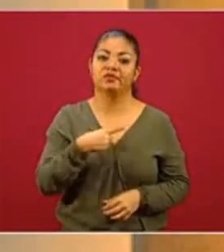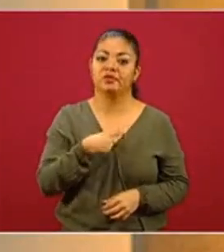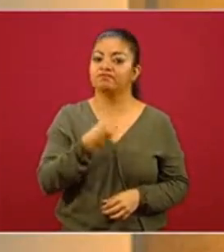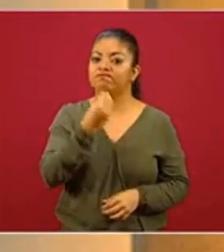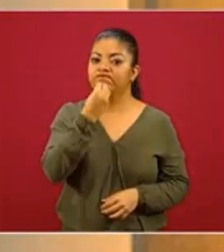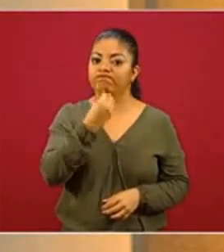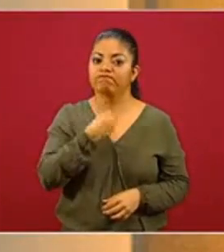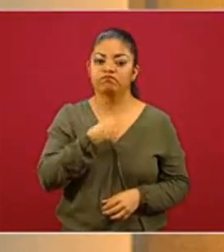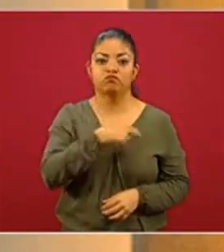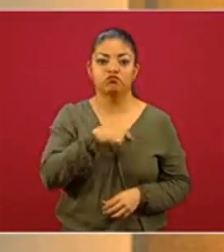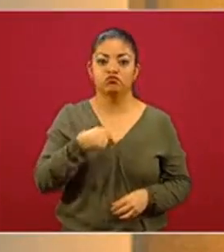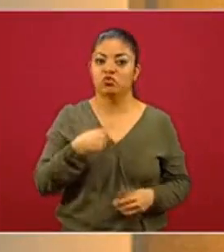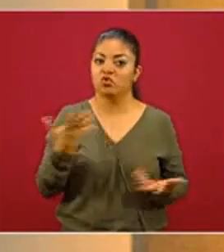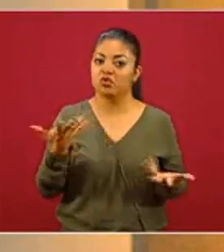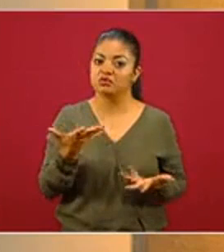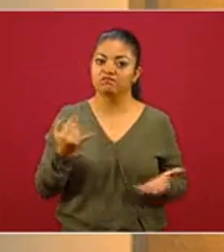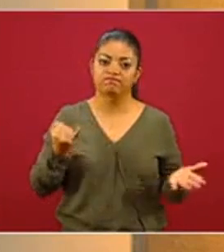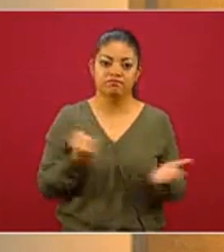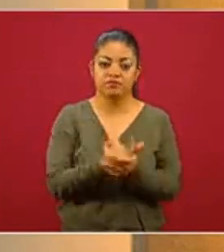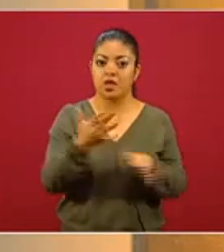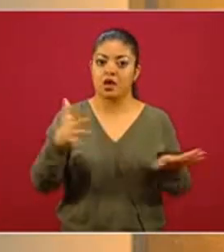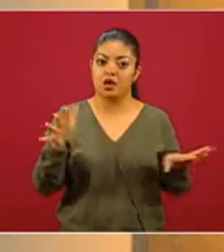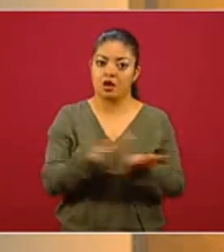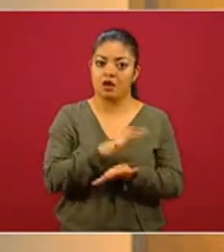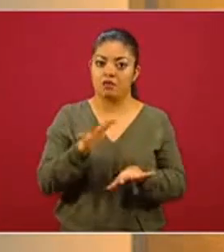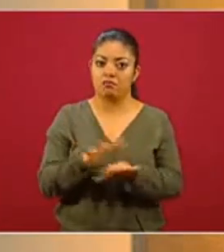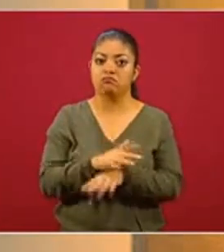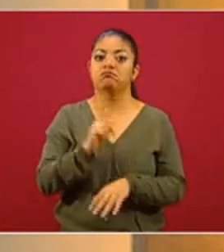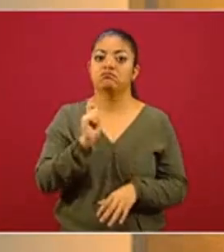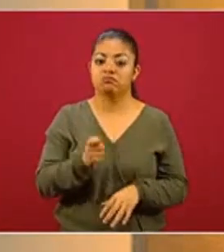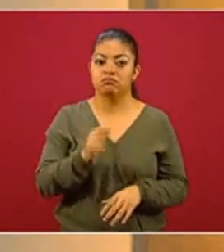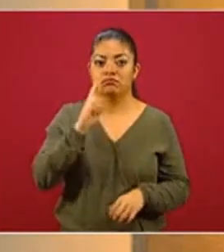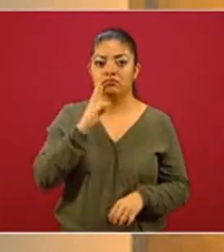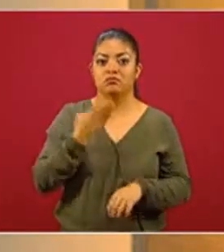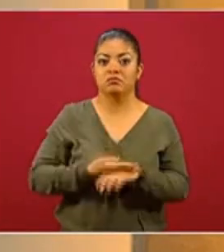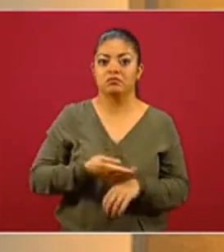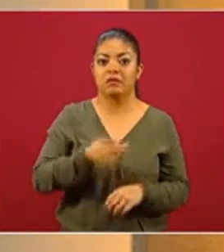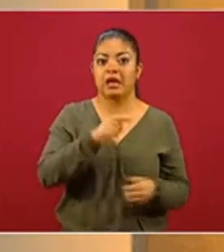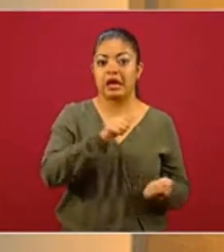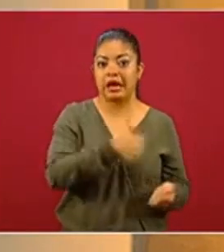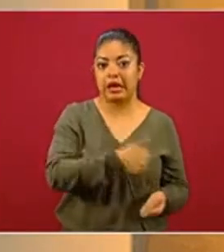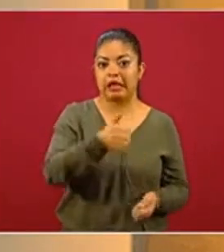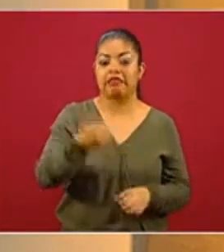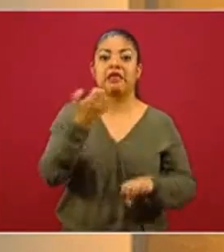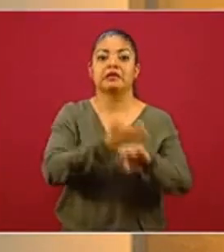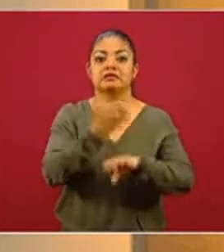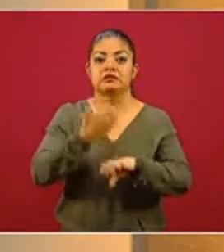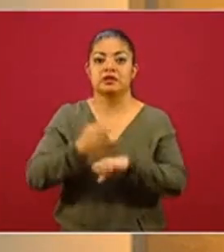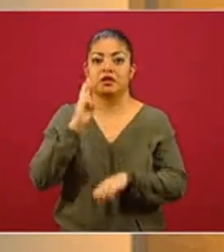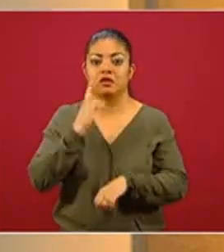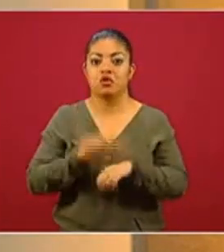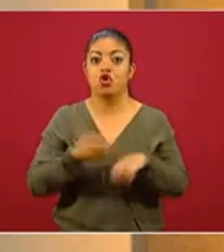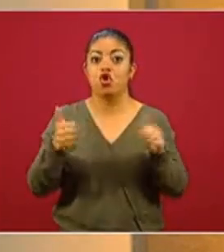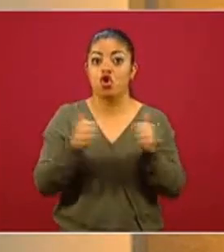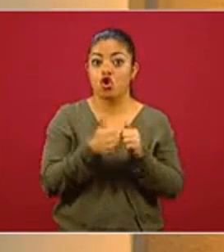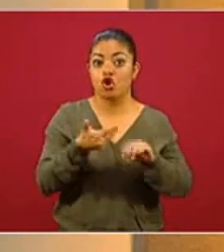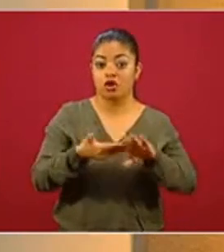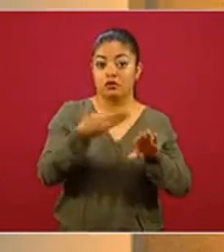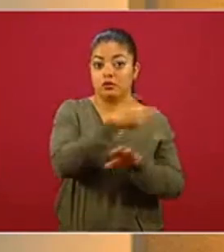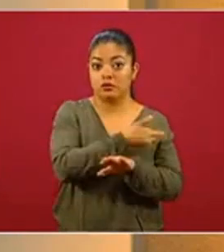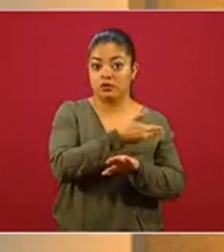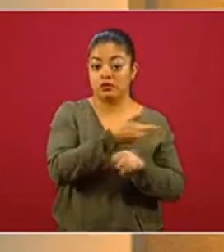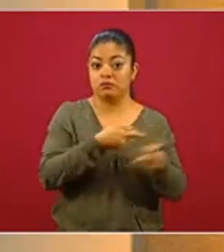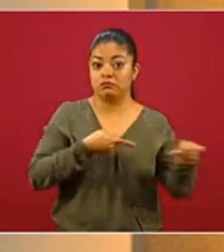acciones correspondientes que serán establecidas por la autoridad sanitaria de cada estado con anticipación al 1 de